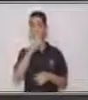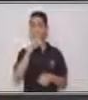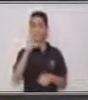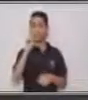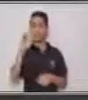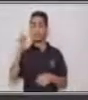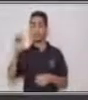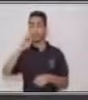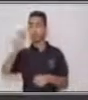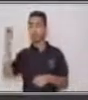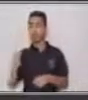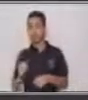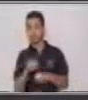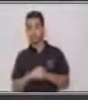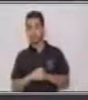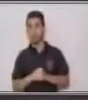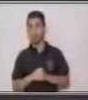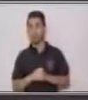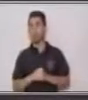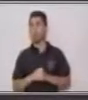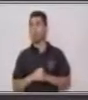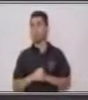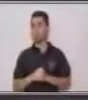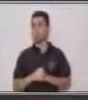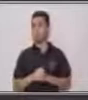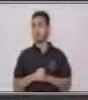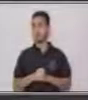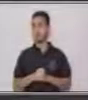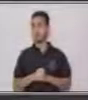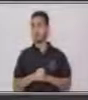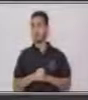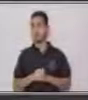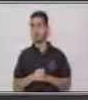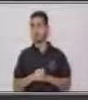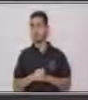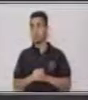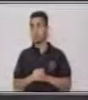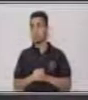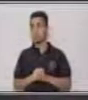coloreo un cuadro? Estoy representando